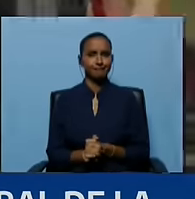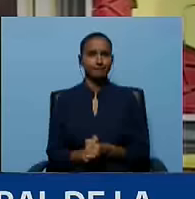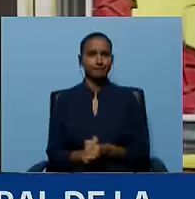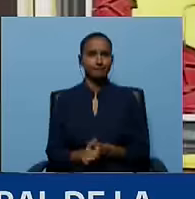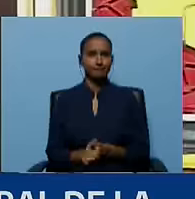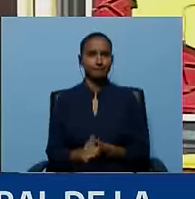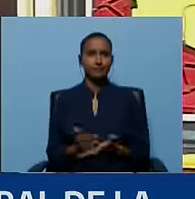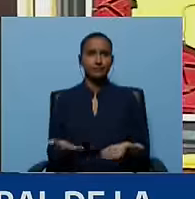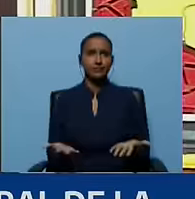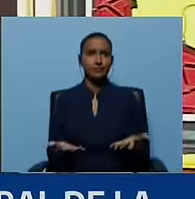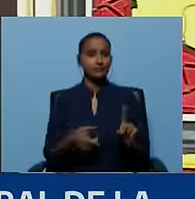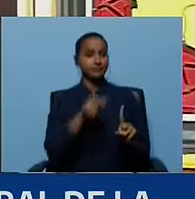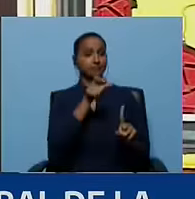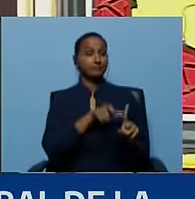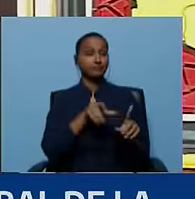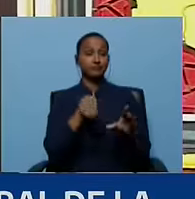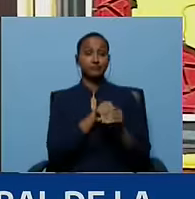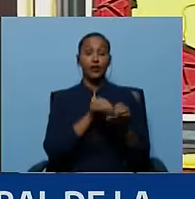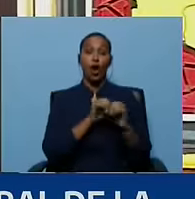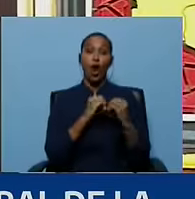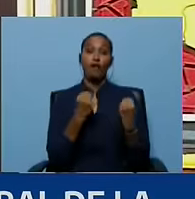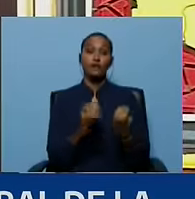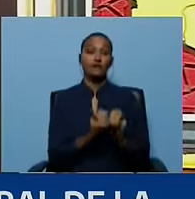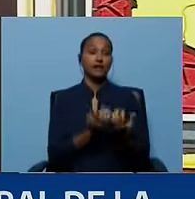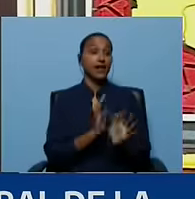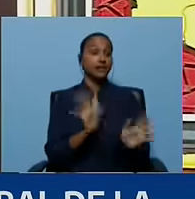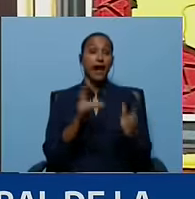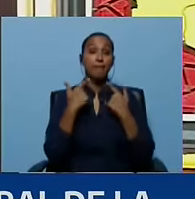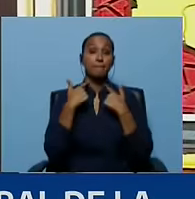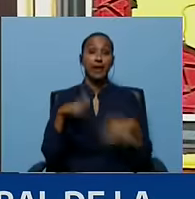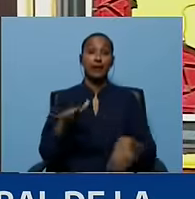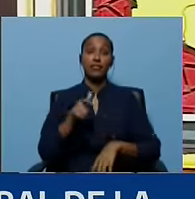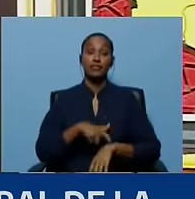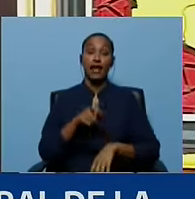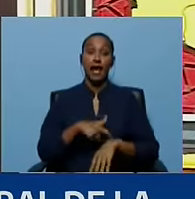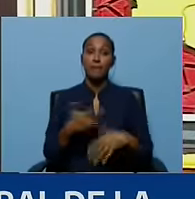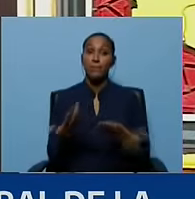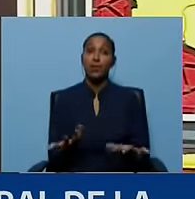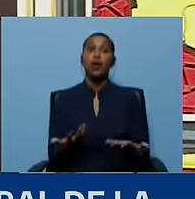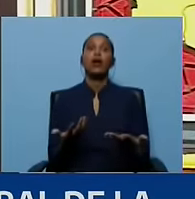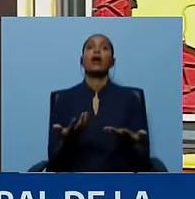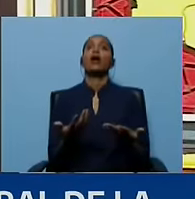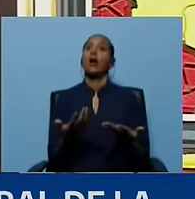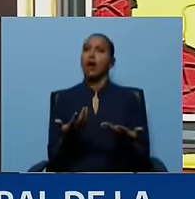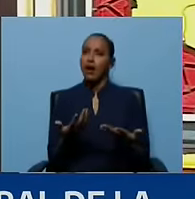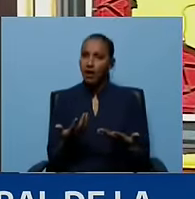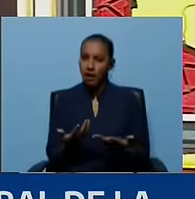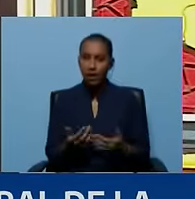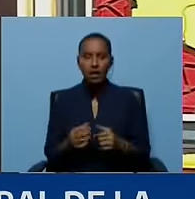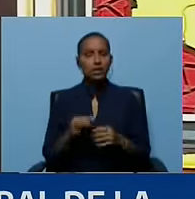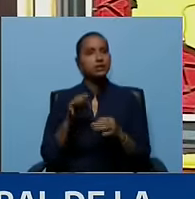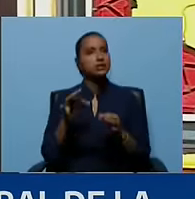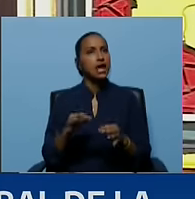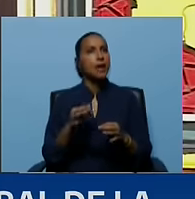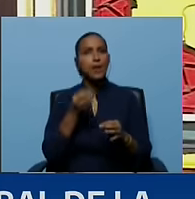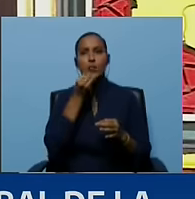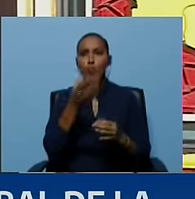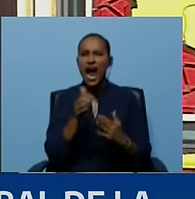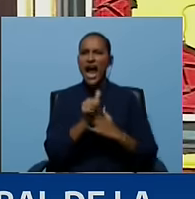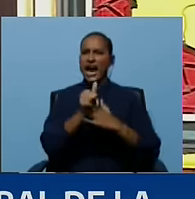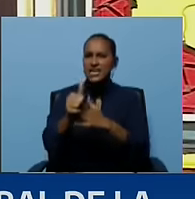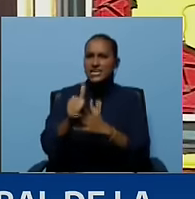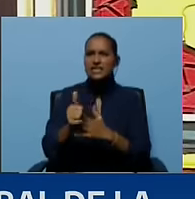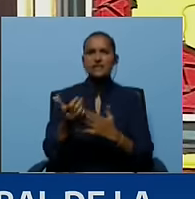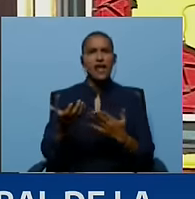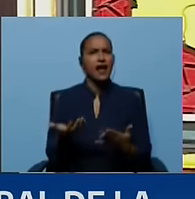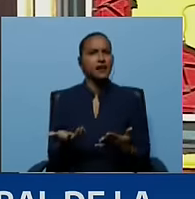Se me echó a perder el muchacho, dice. Así pasó y ha pasado. Un compañero, un buen líder ahí de la base,